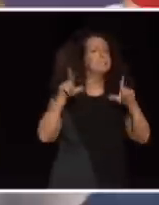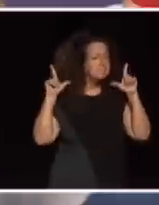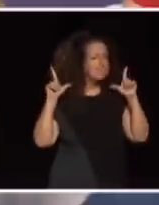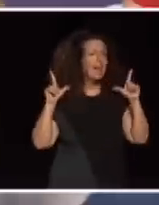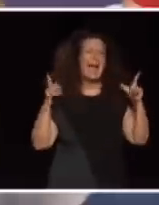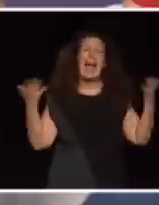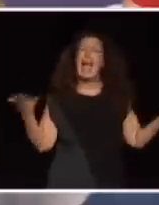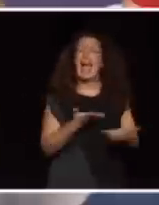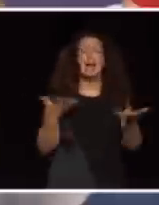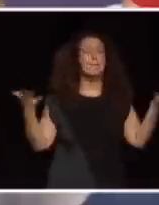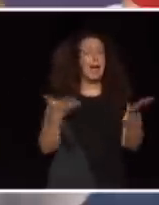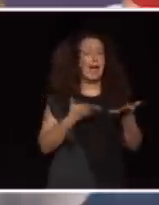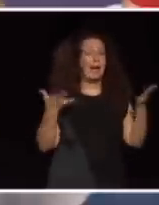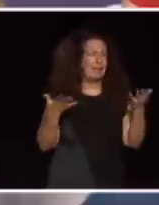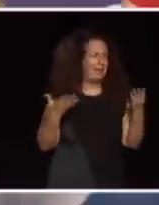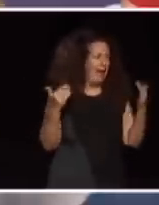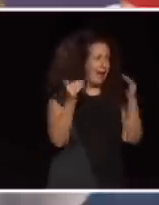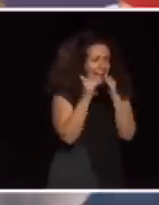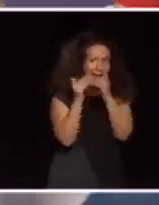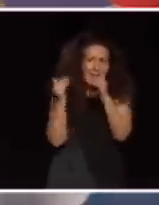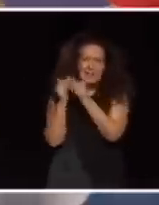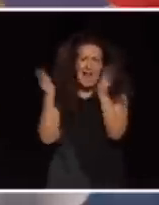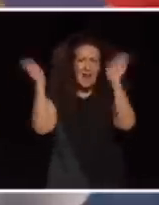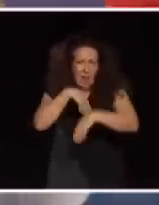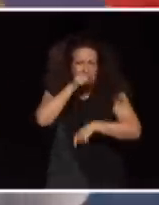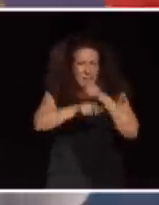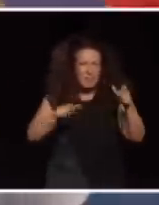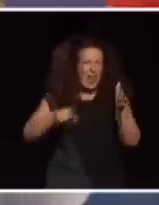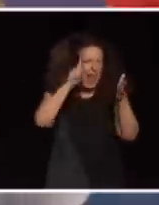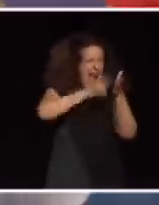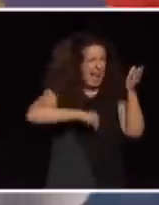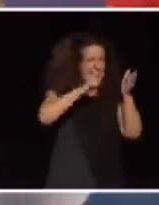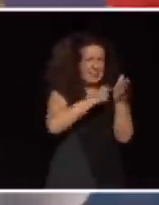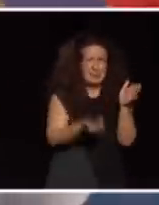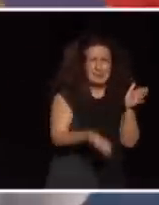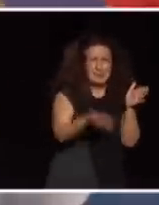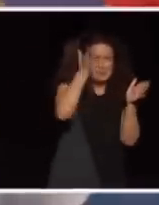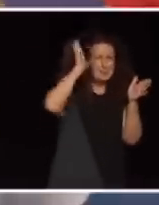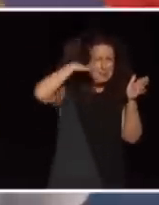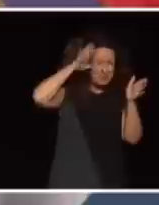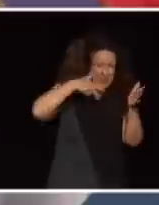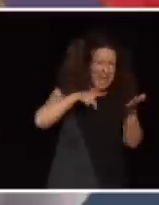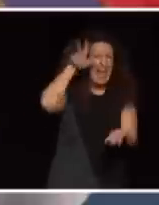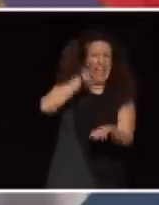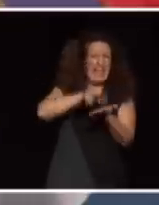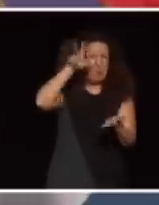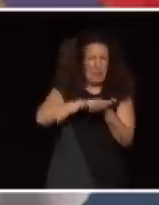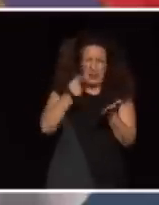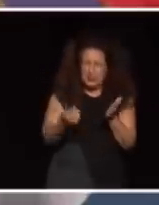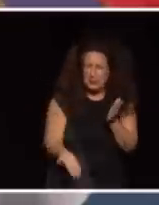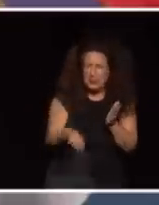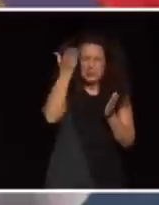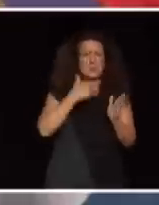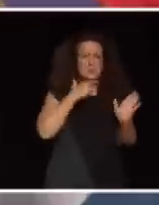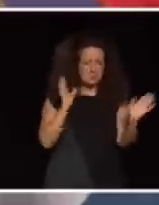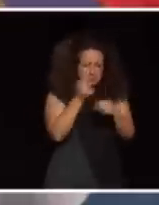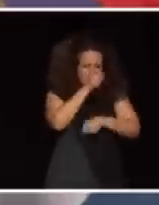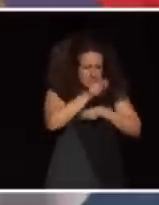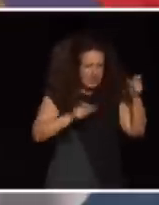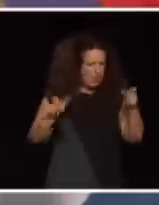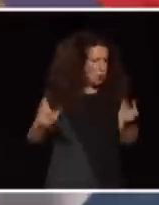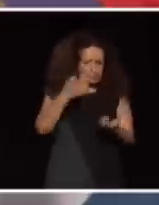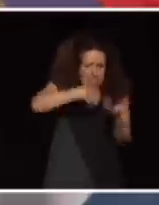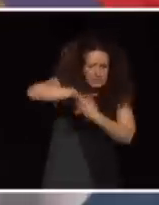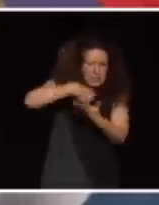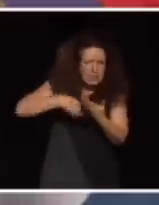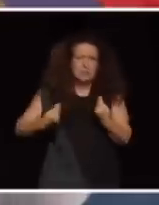emergencia habitacional que vive nuestra gente, con alquileres abusivos, con hipotecas abusivas que asfixian a la gente y le impiden